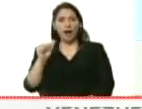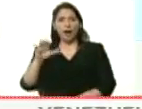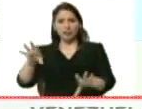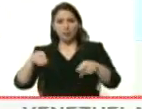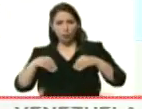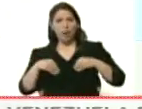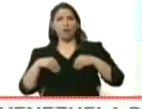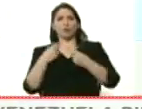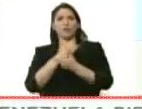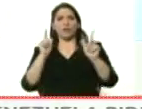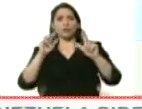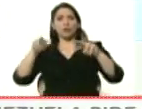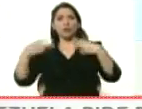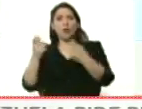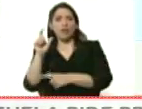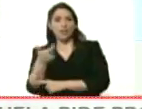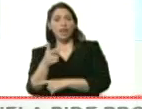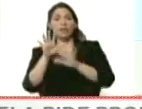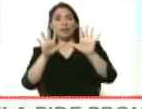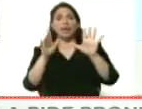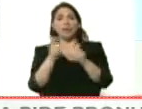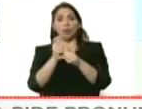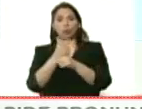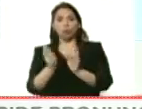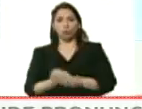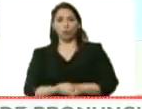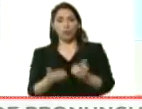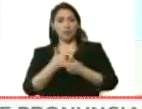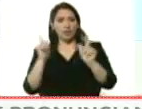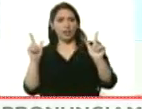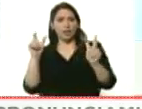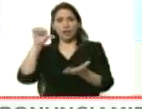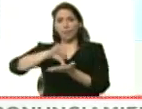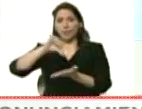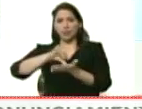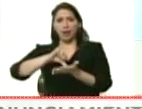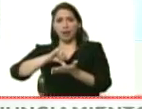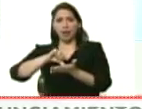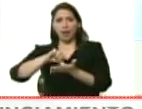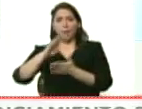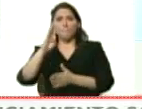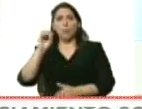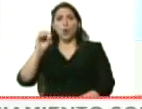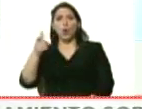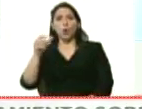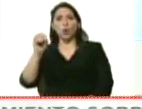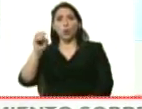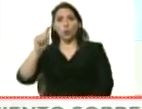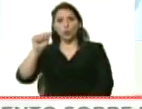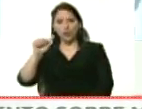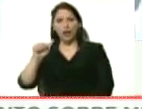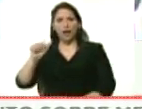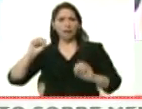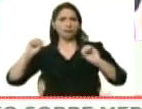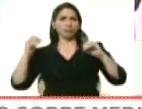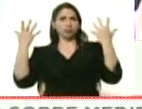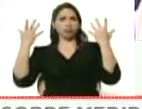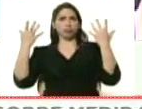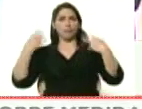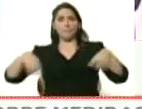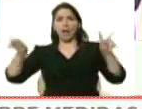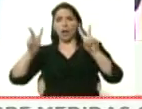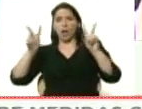liberación de Nueva Granada. El 10 de agosto, libera la capital, Bogotá, gran triunfo de valor estratégico